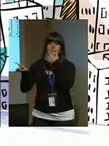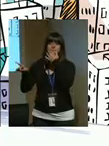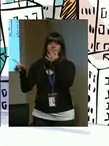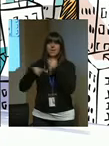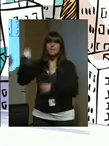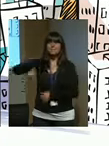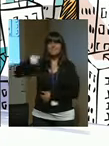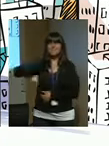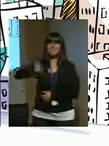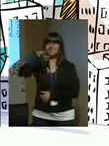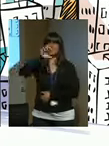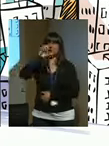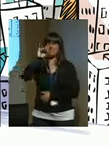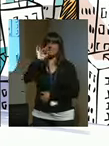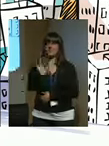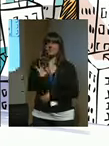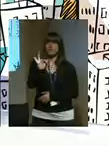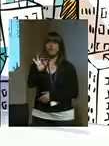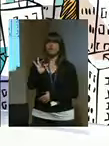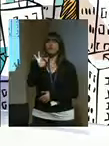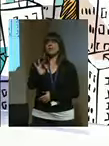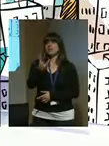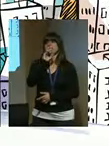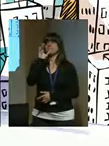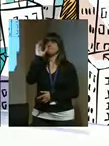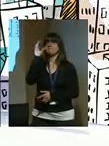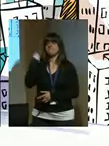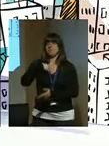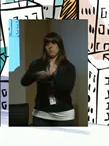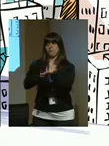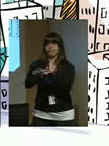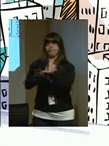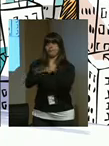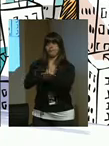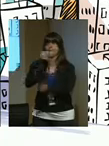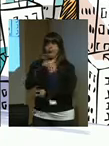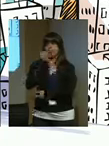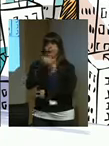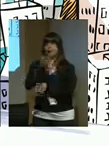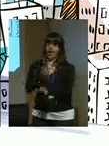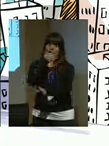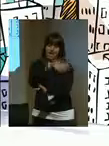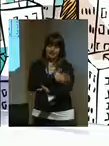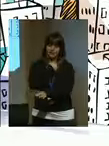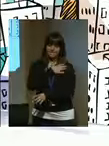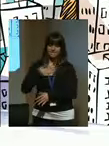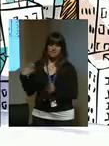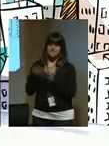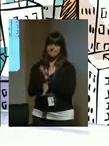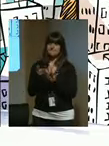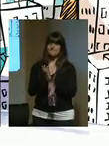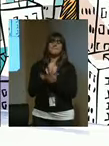soy presidente de PREDIF y antes de iniciar brevemente nuestra presentación quiero explicar